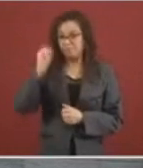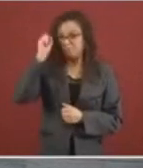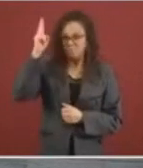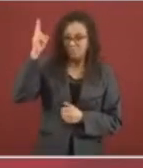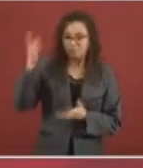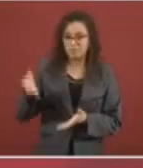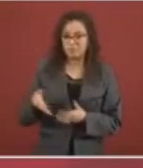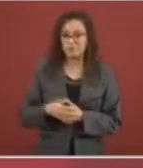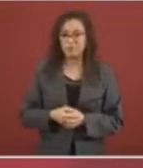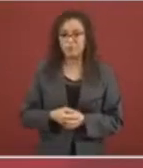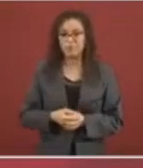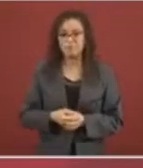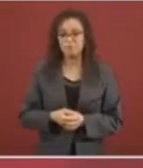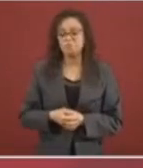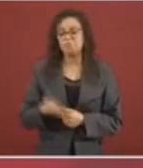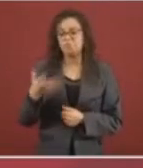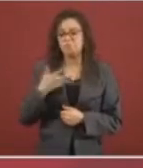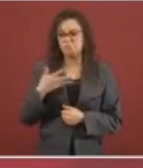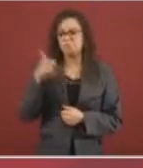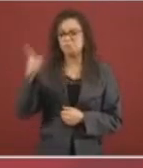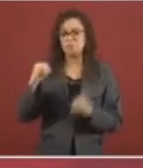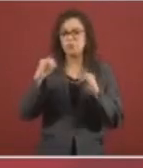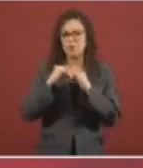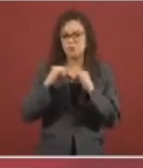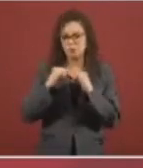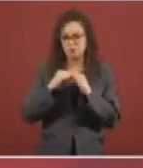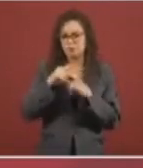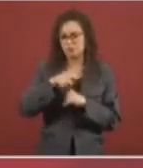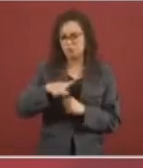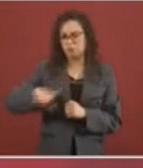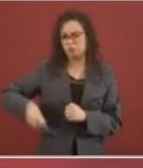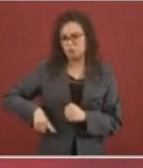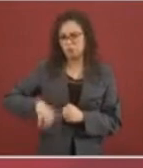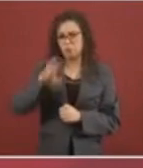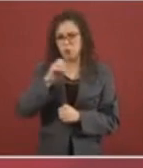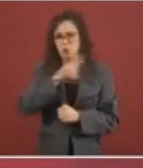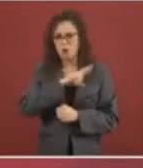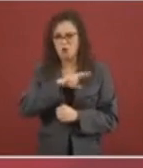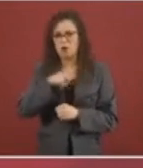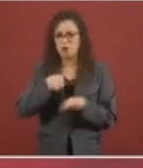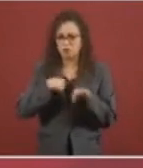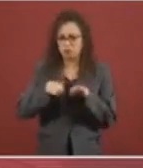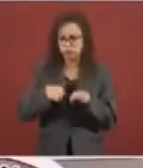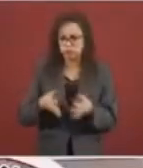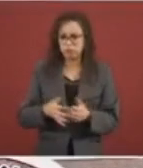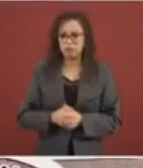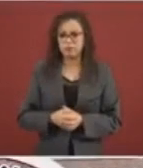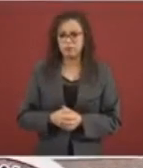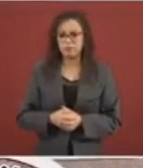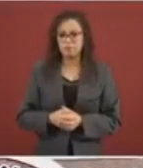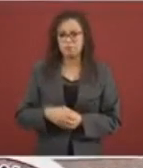que trabajan en instituciones públicas o privadas con una